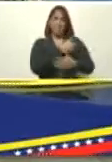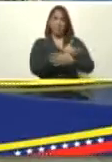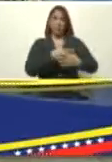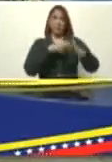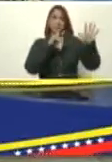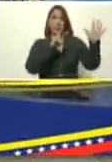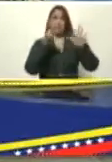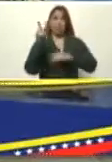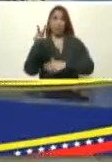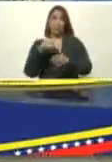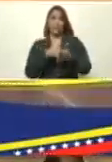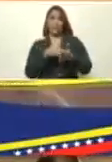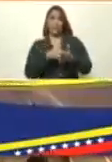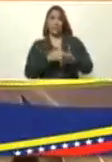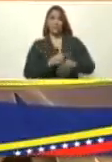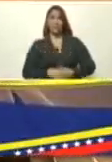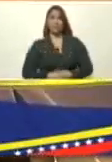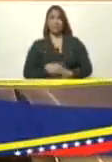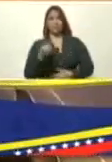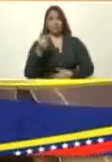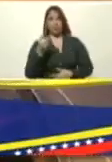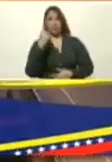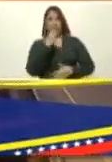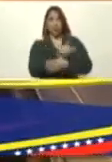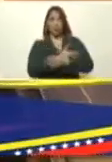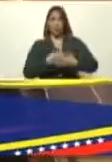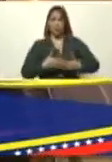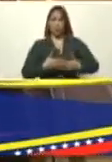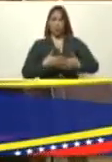2.072.000, en la segunda dosis